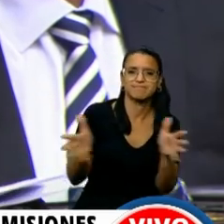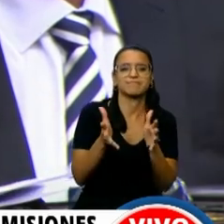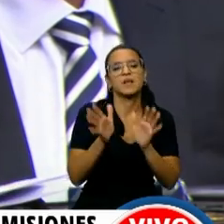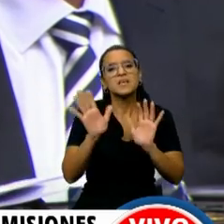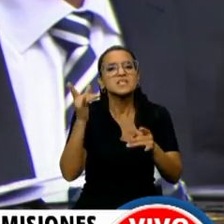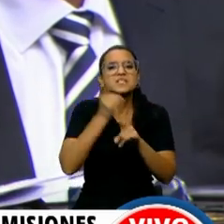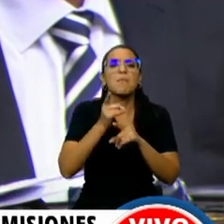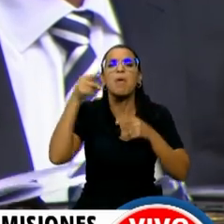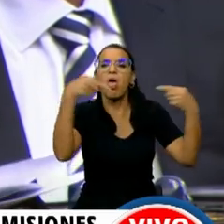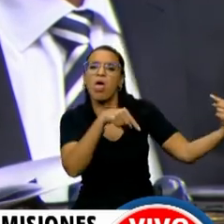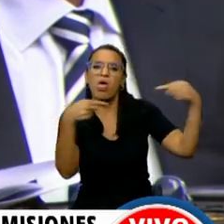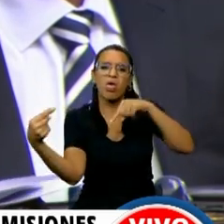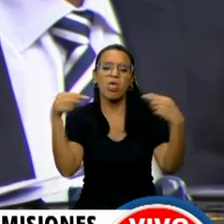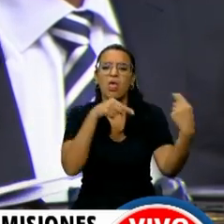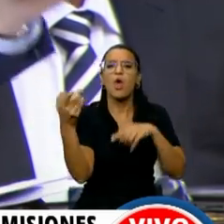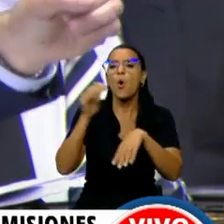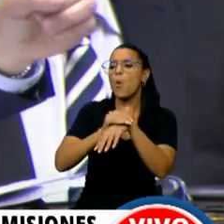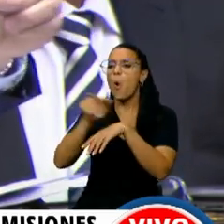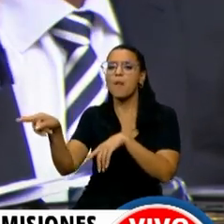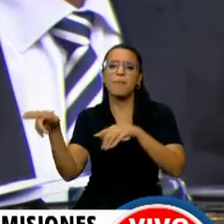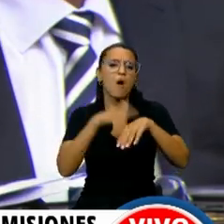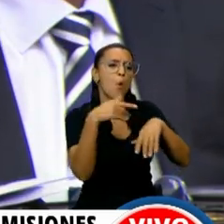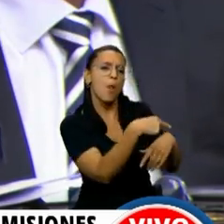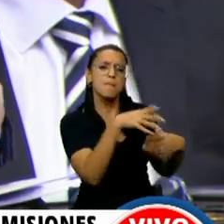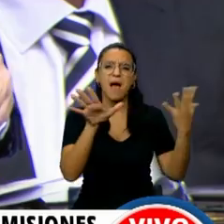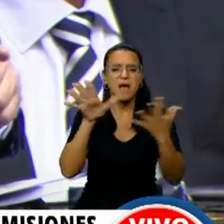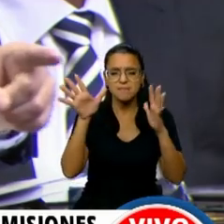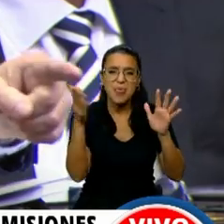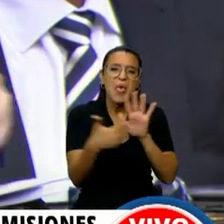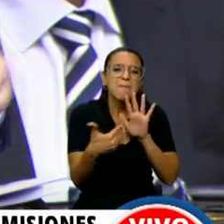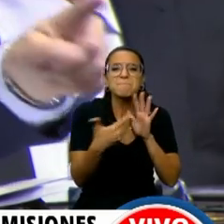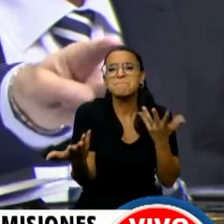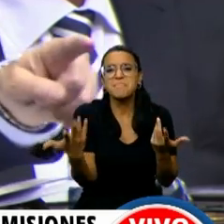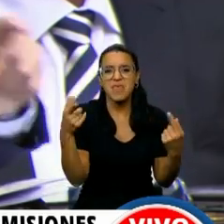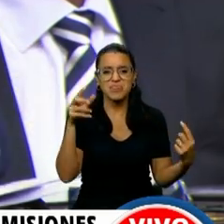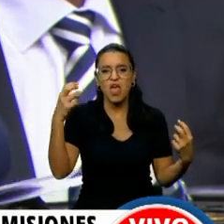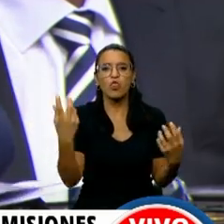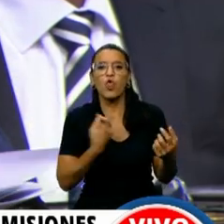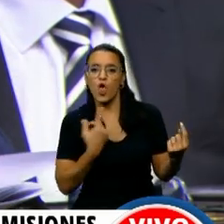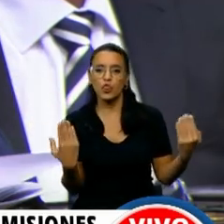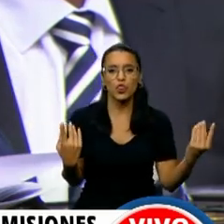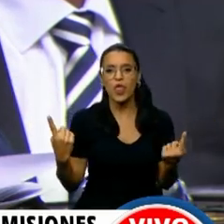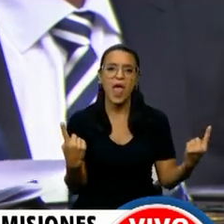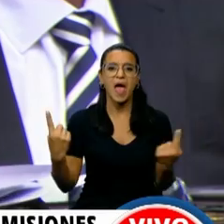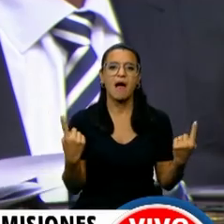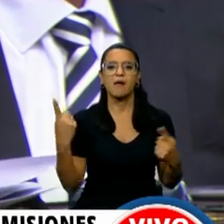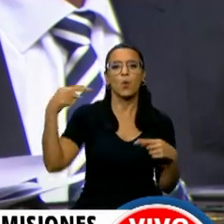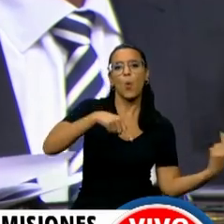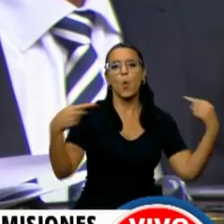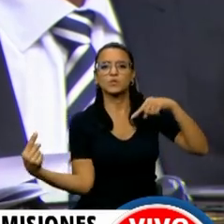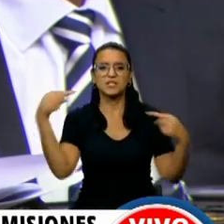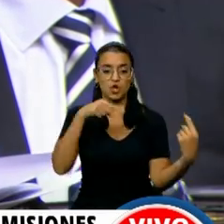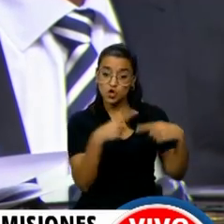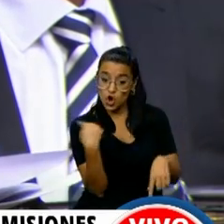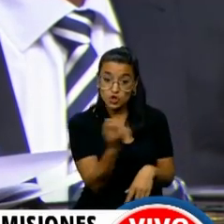están las acusaciones voz de la culpa yo tengo la culpa y depende el lugar donde se esté sentado son las acusaciones nosotros